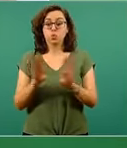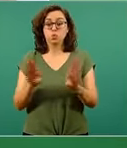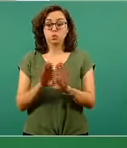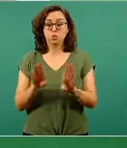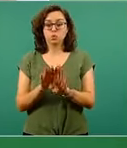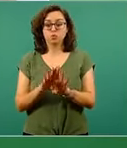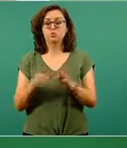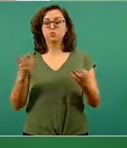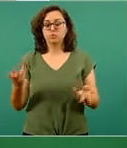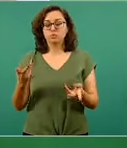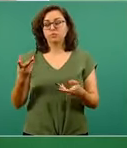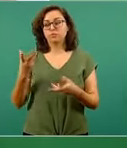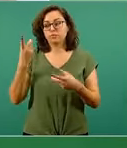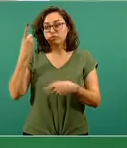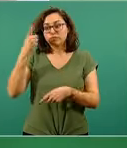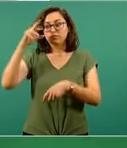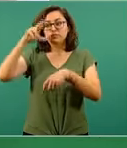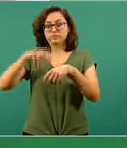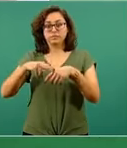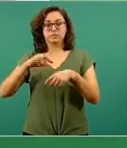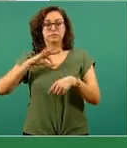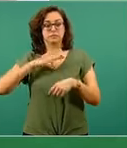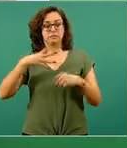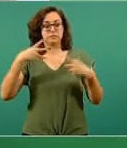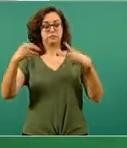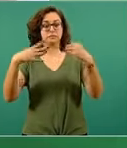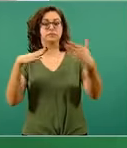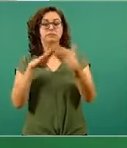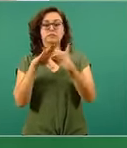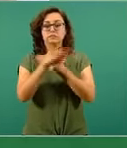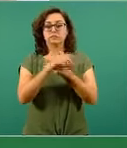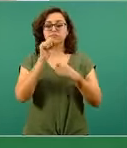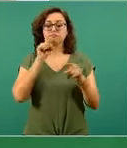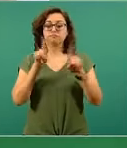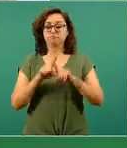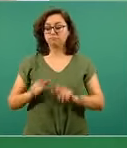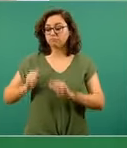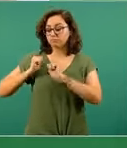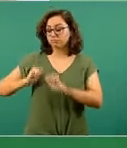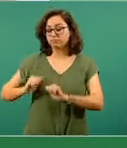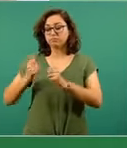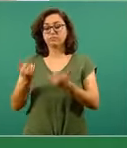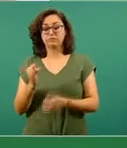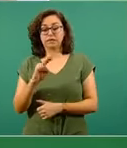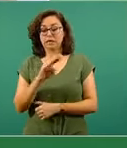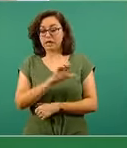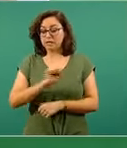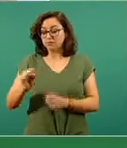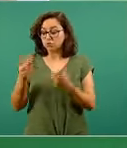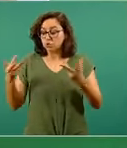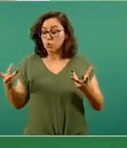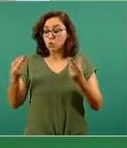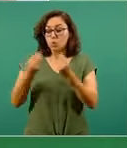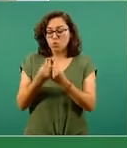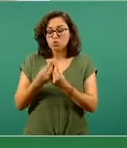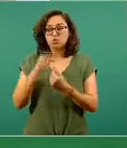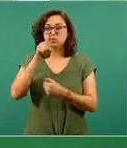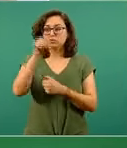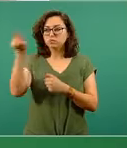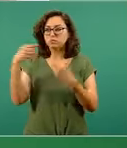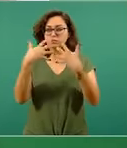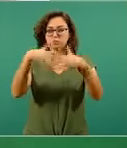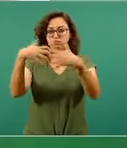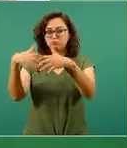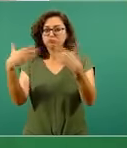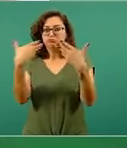Protección contra Riesgos Sanitarios con las autoridades municipales e incluso con el Instituto Mexicano del Seguro Social para hacer estas visitas de